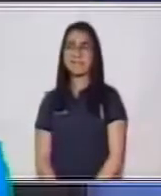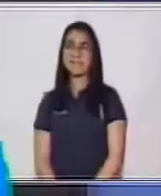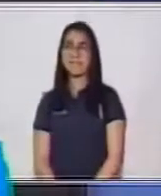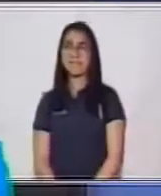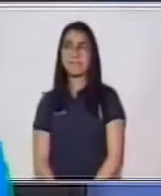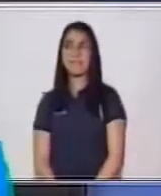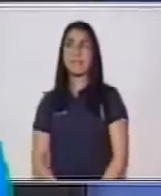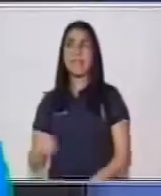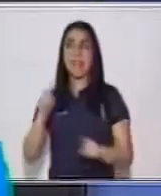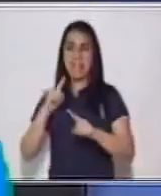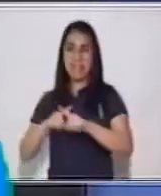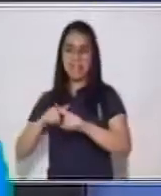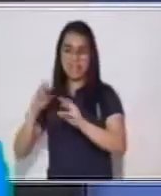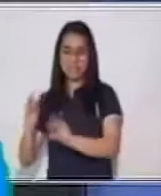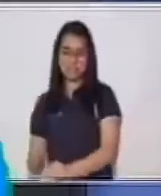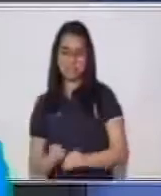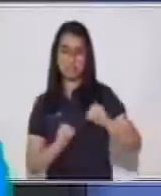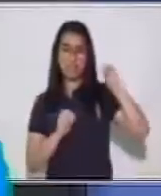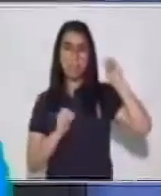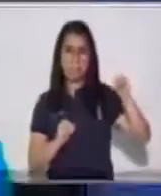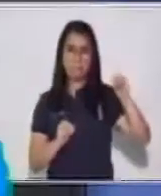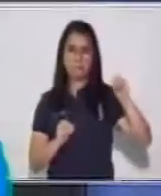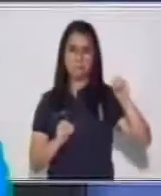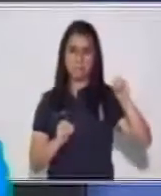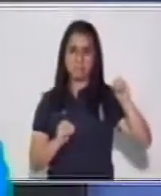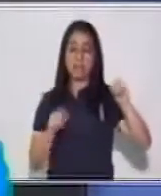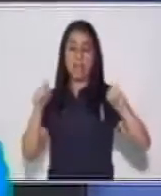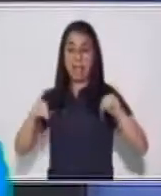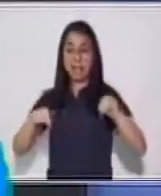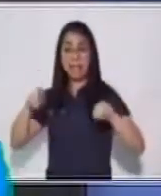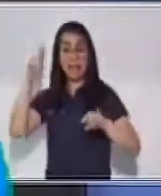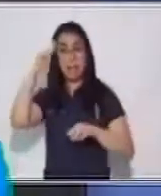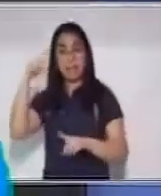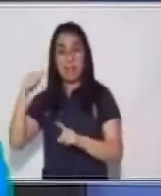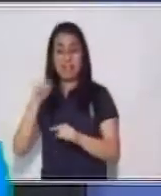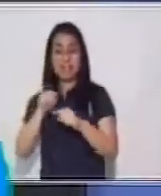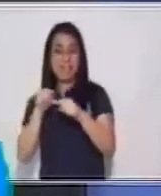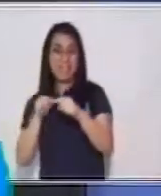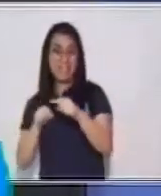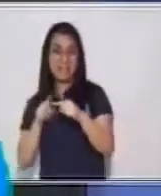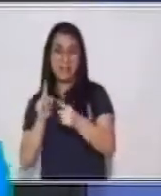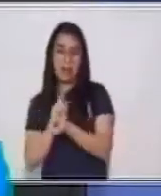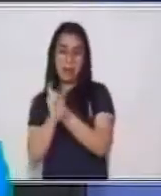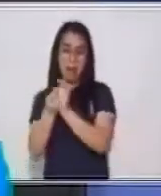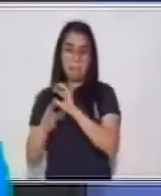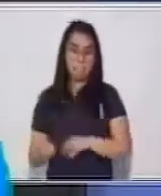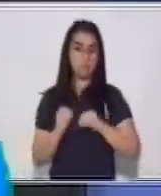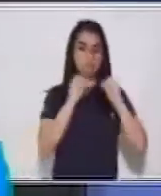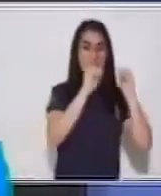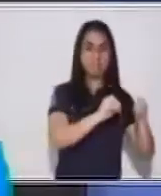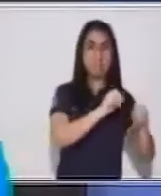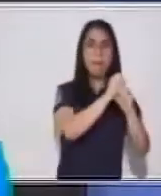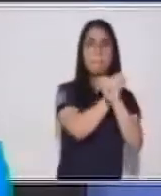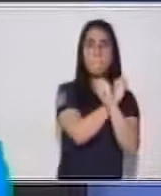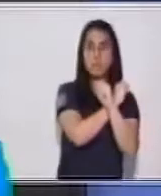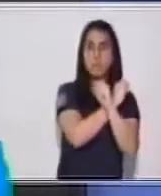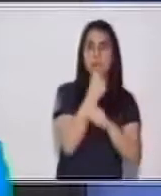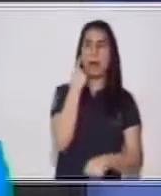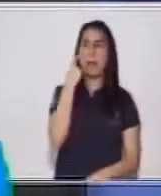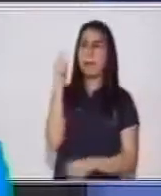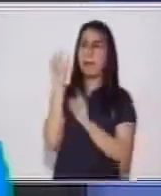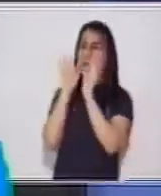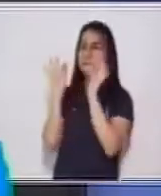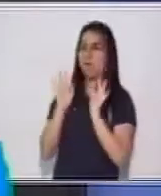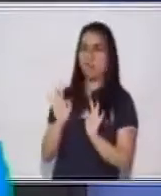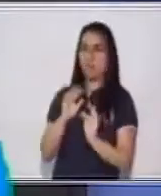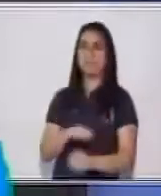En la otra ecuación me va a quedar X más 50 por la tangente de 30 y